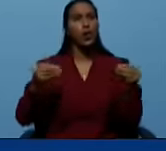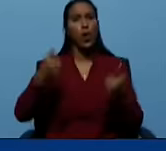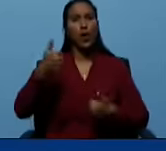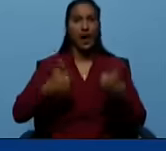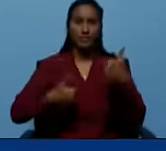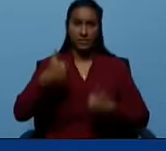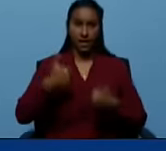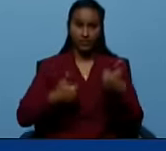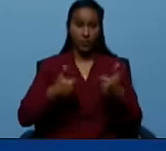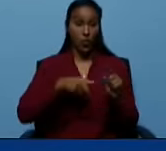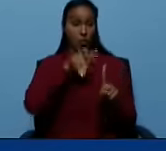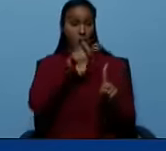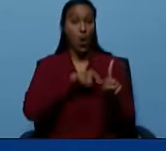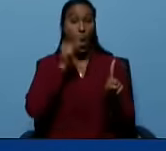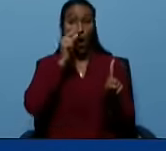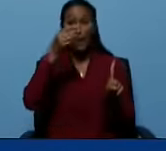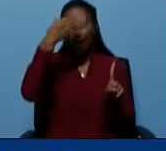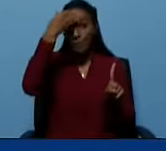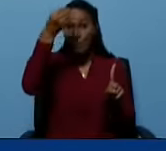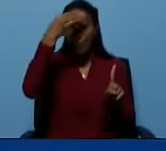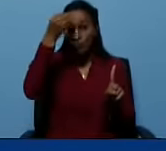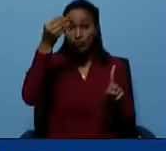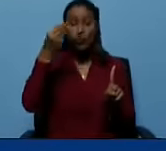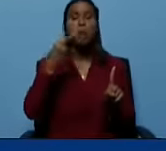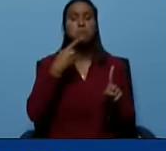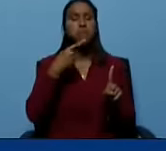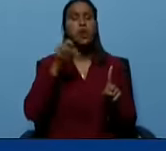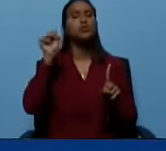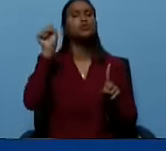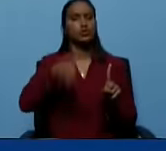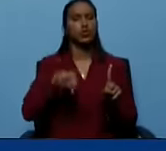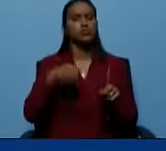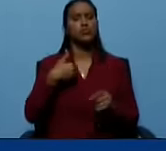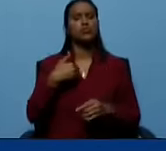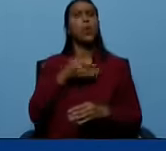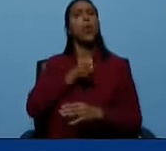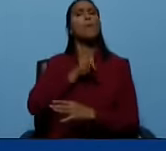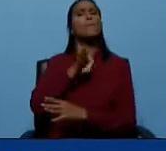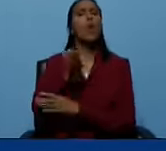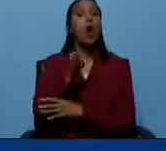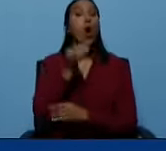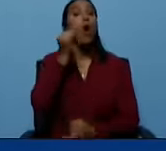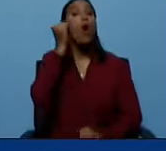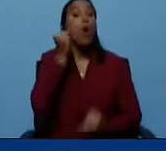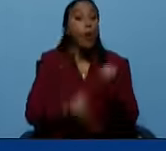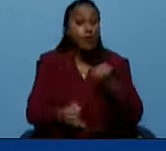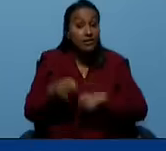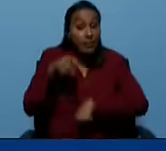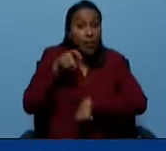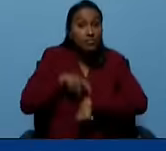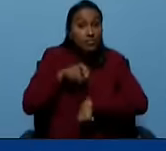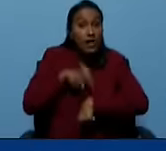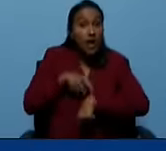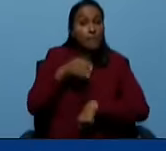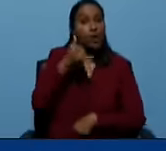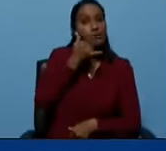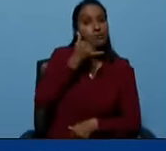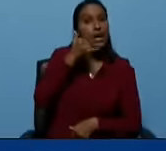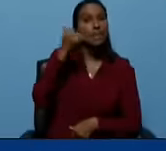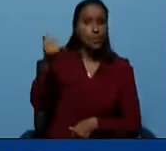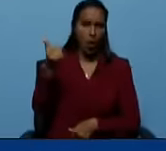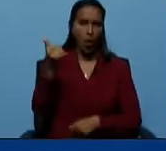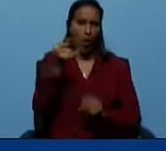Edmundo González Urrutia confirmó que iba a ir. A última hora llamó una